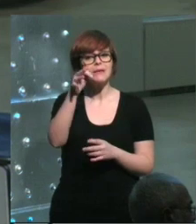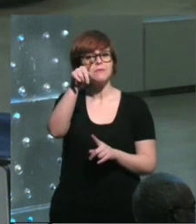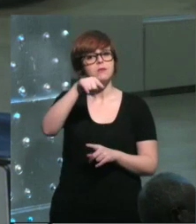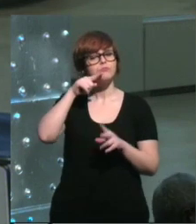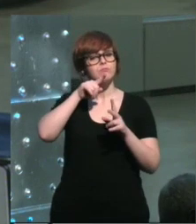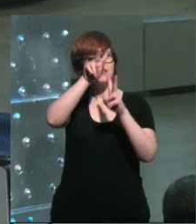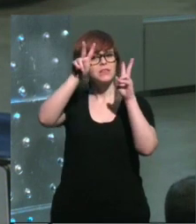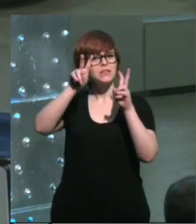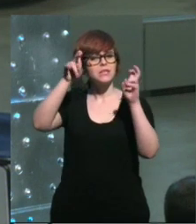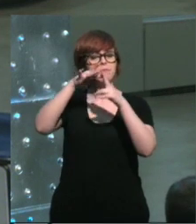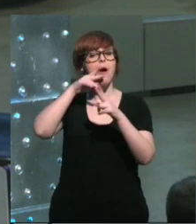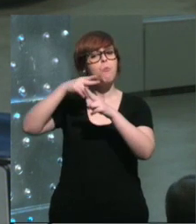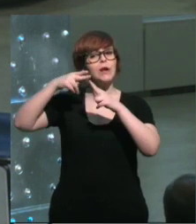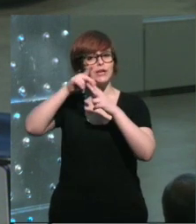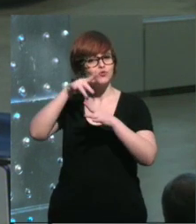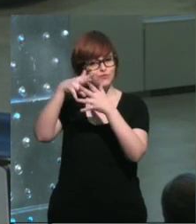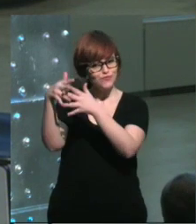política estadounidense.